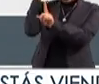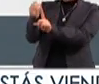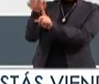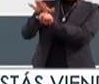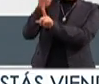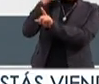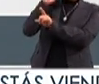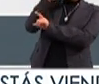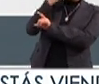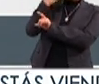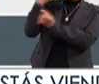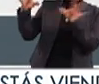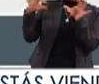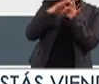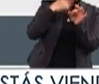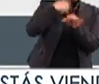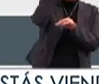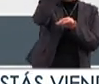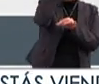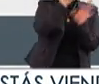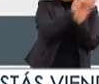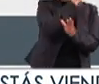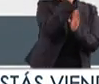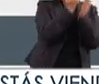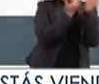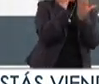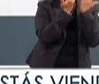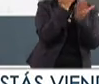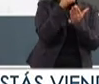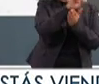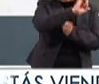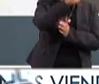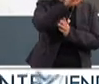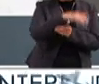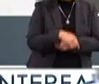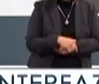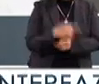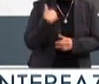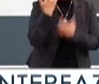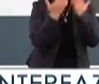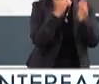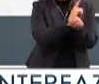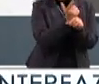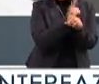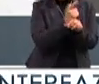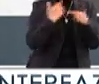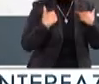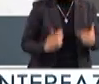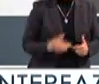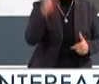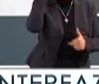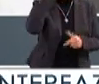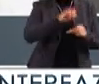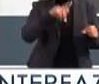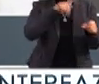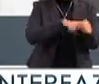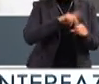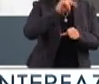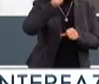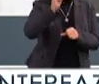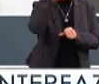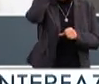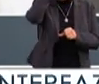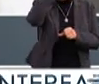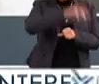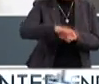porque me pareció un buen complemento a mi experiencia académica y profesional yo estudié la licenciatura en Humanidades y Ciencias Sociales en el TEC de